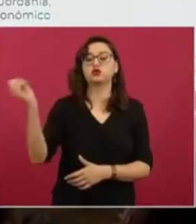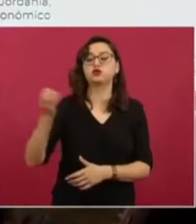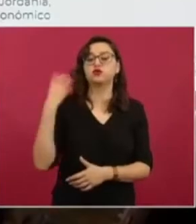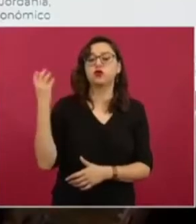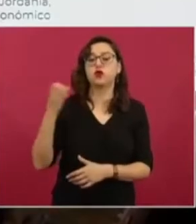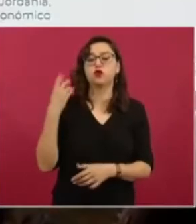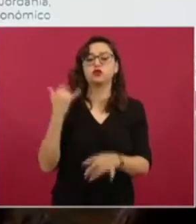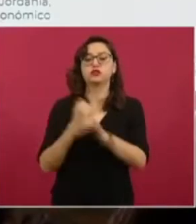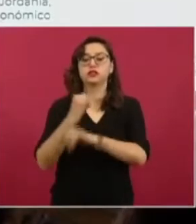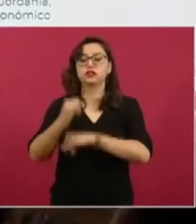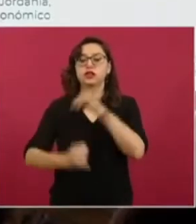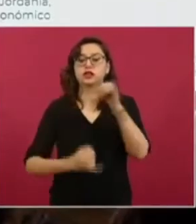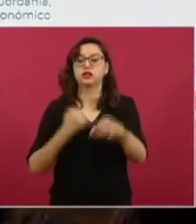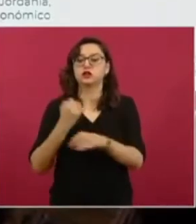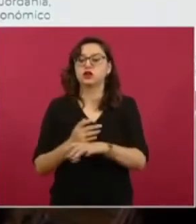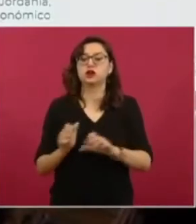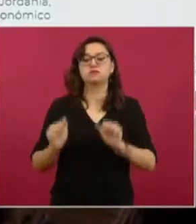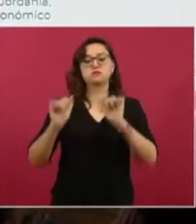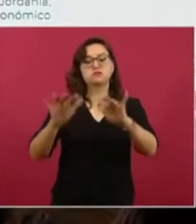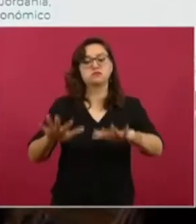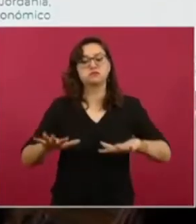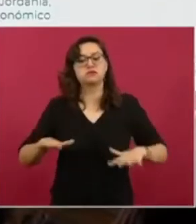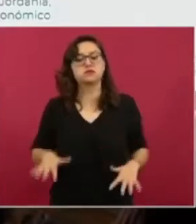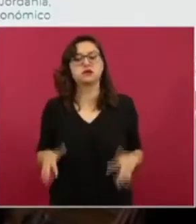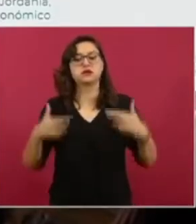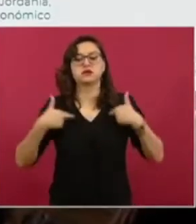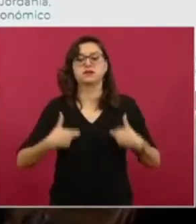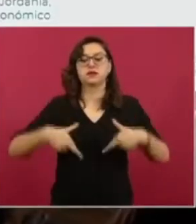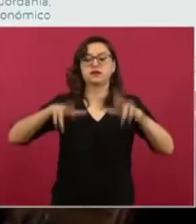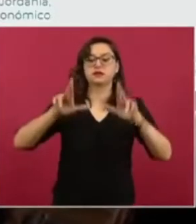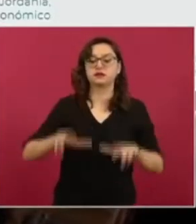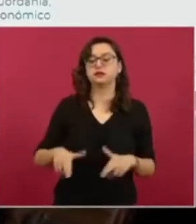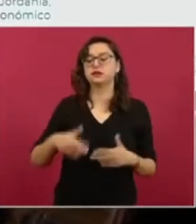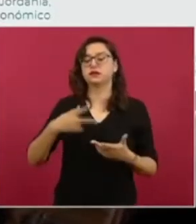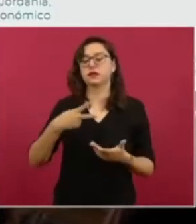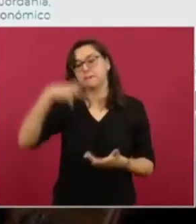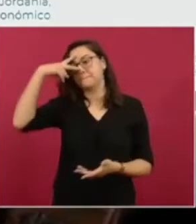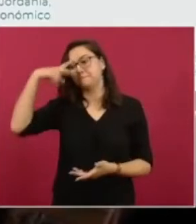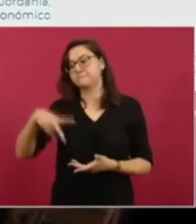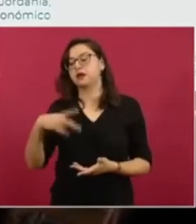toda la región para presentar los proyectos y la posición del gobierno del